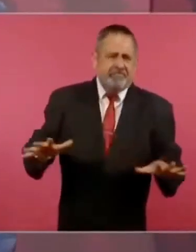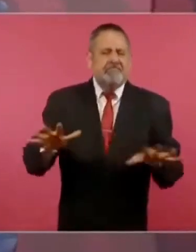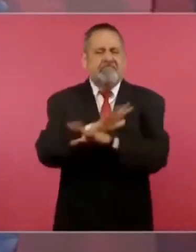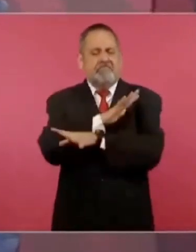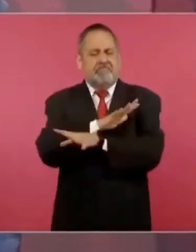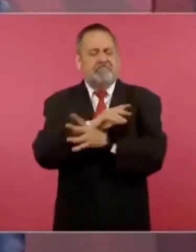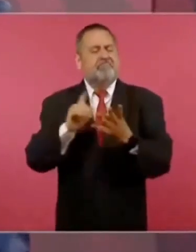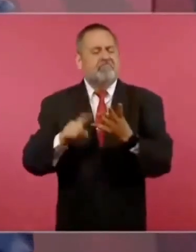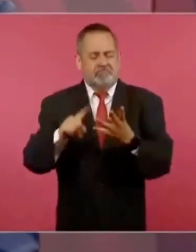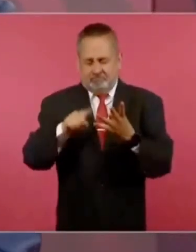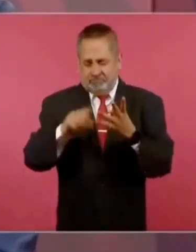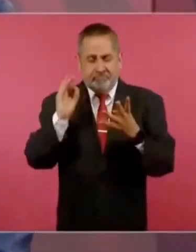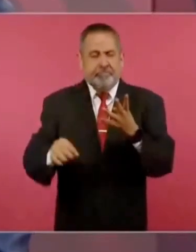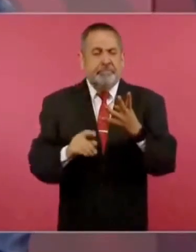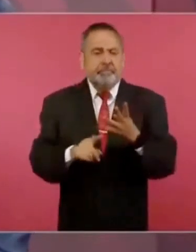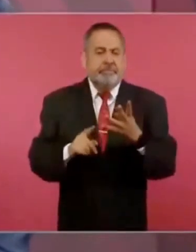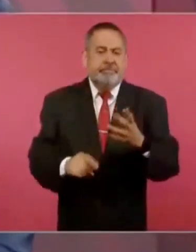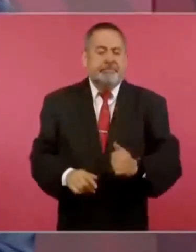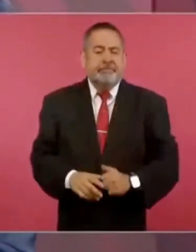transformación.